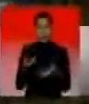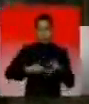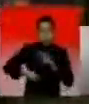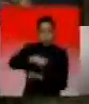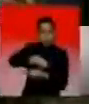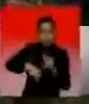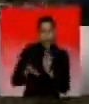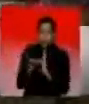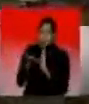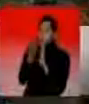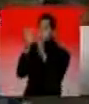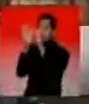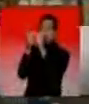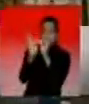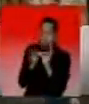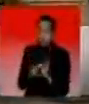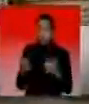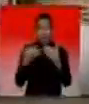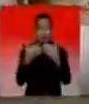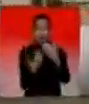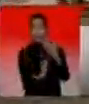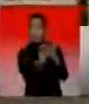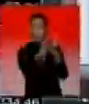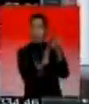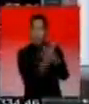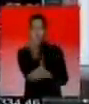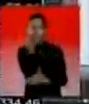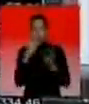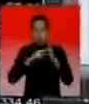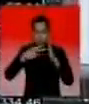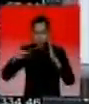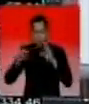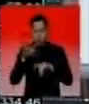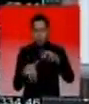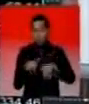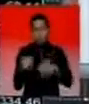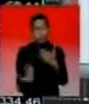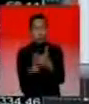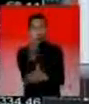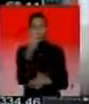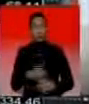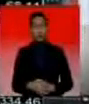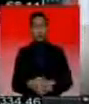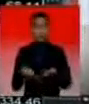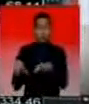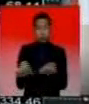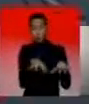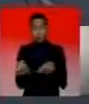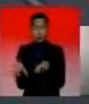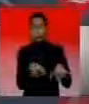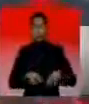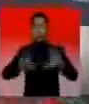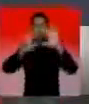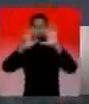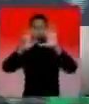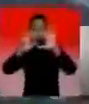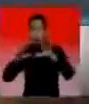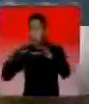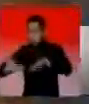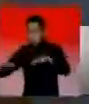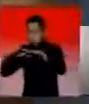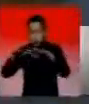instalación de nuevos equipos y sistemas informáticos el día del terremoto las 8 unidades de procesos y servicios auxiliares